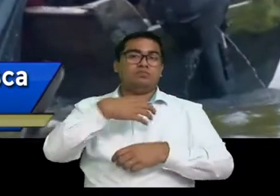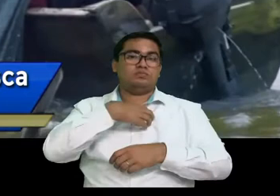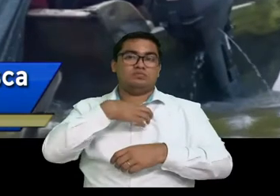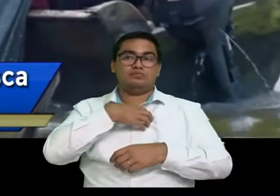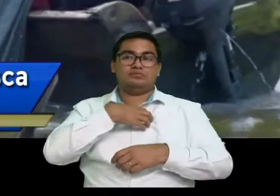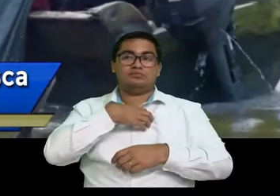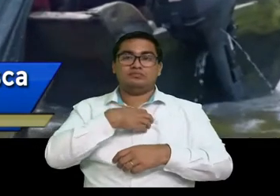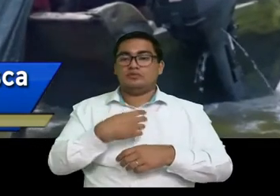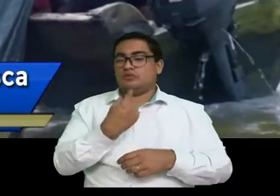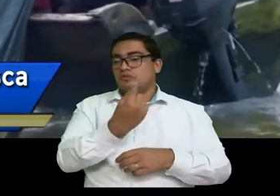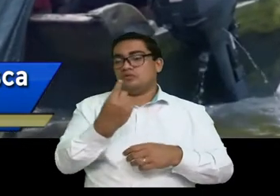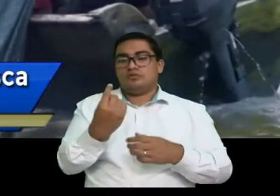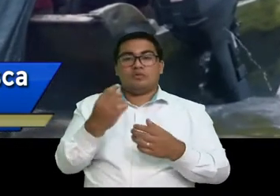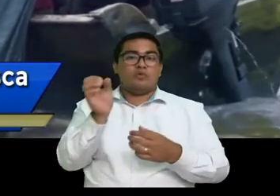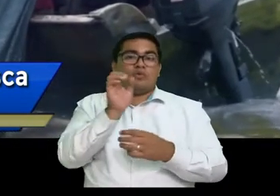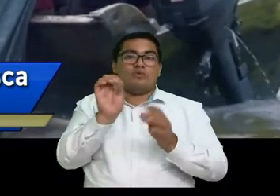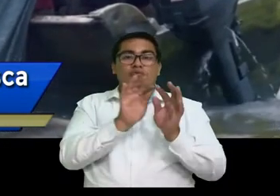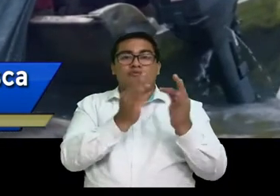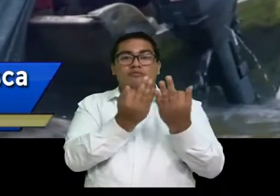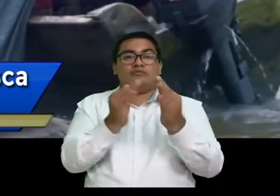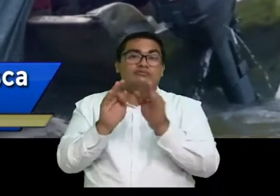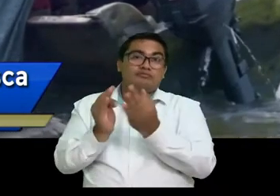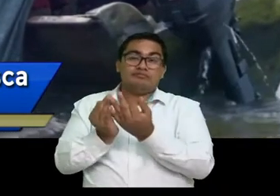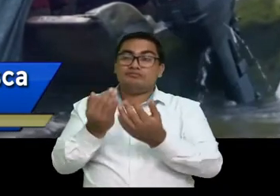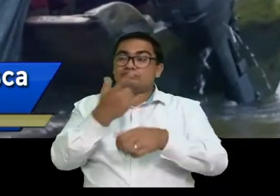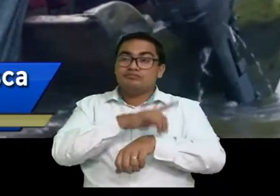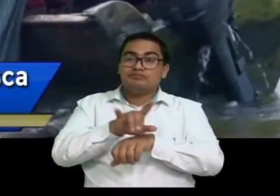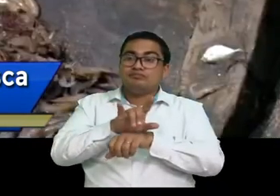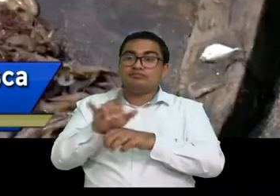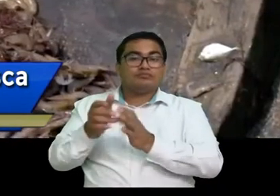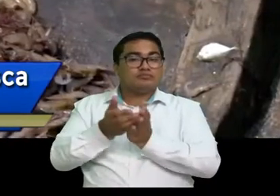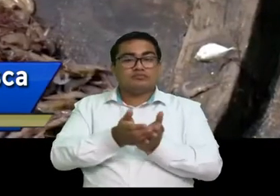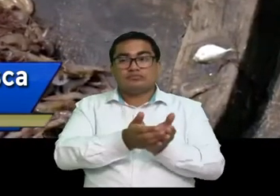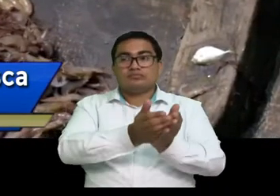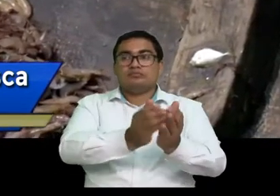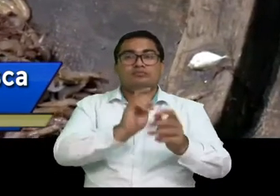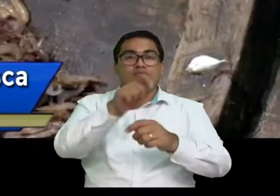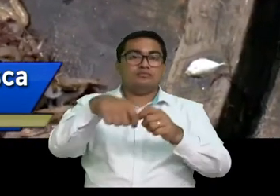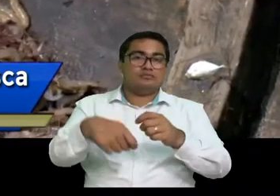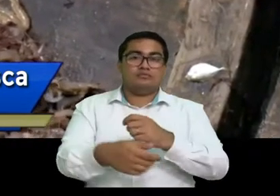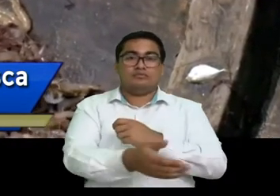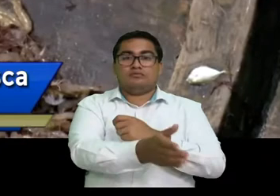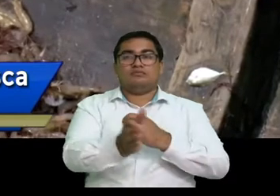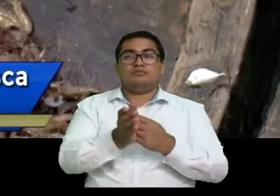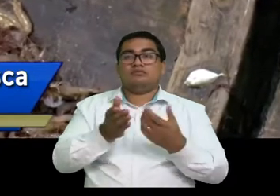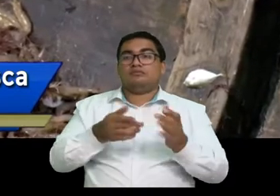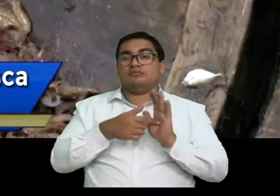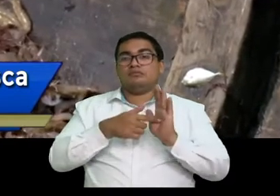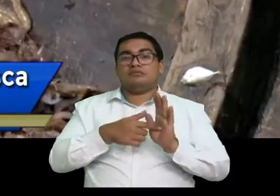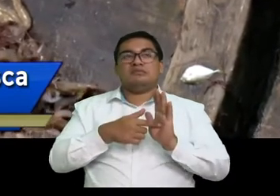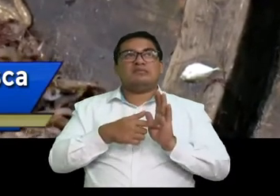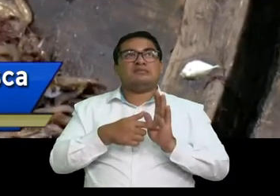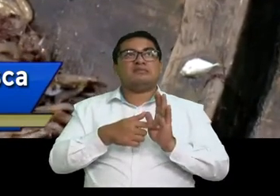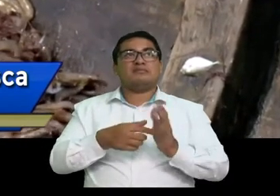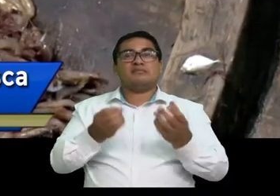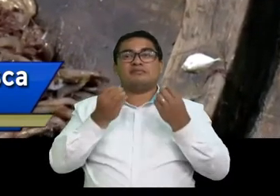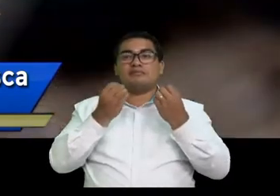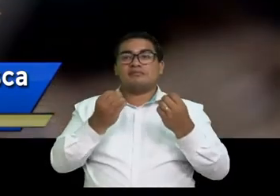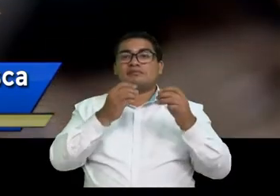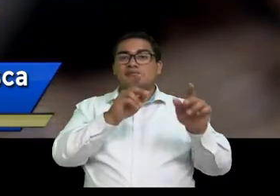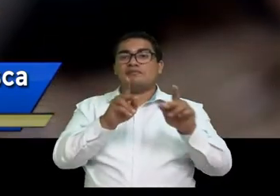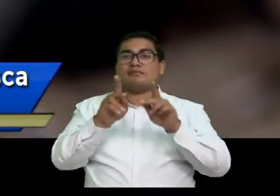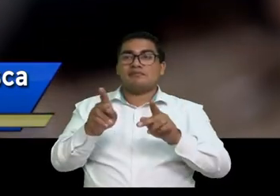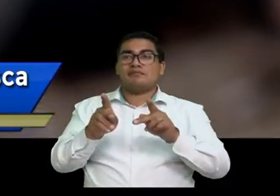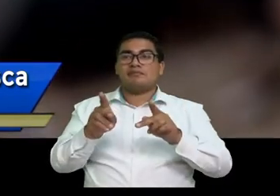artesanales, individuales o familias que salen a pescar, que salen a faenar. Muchos de ellos venden